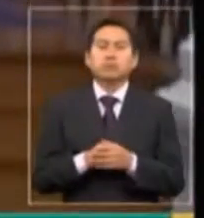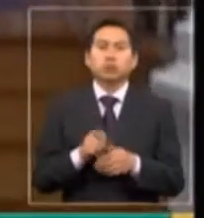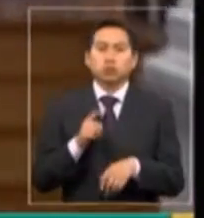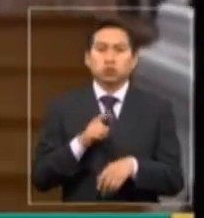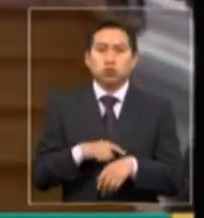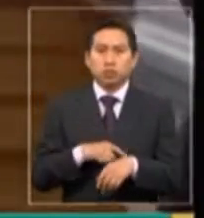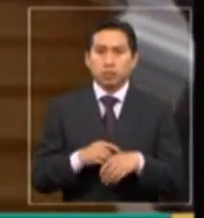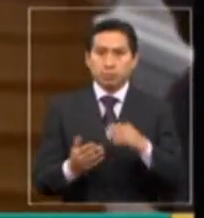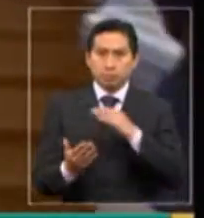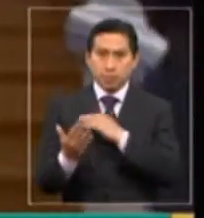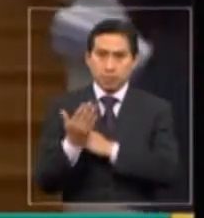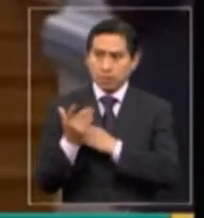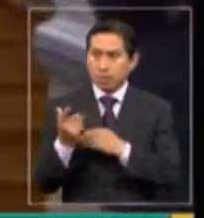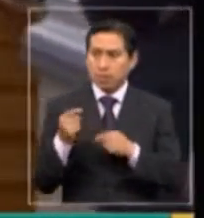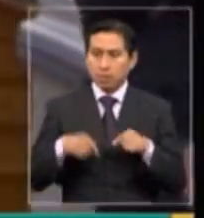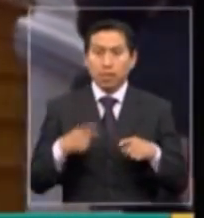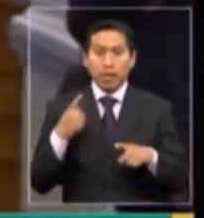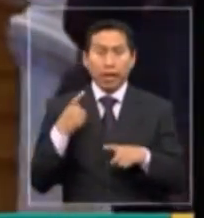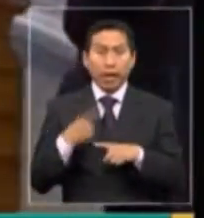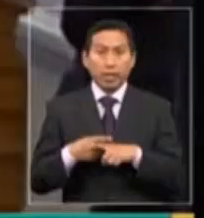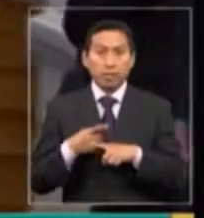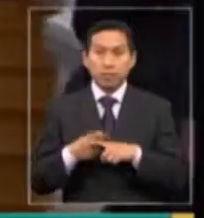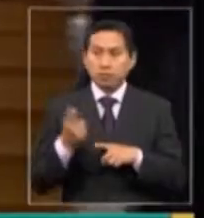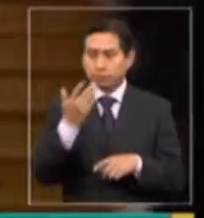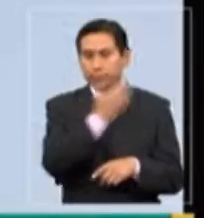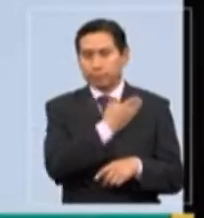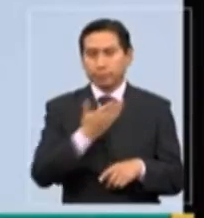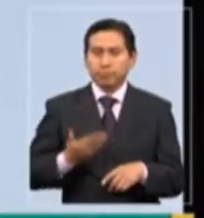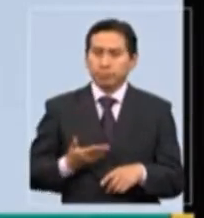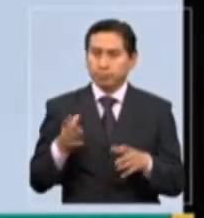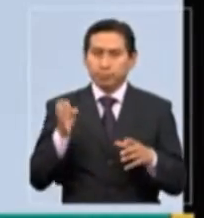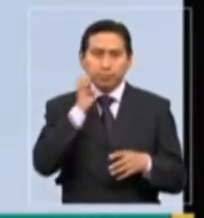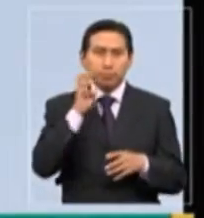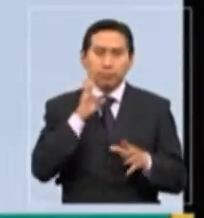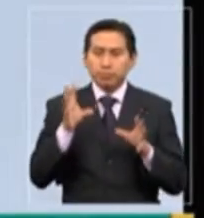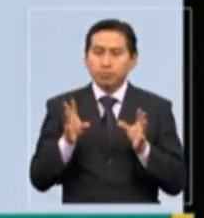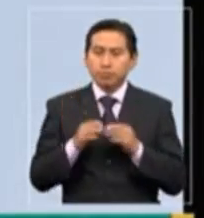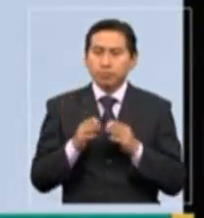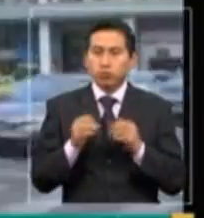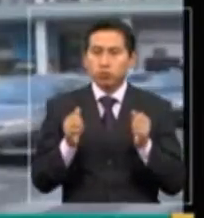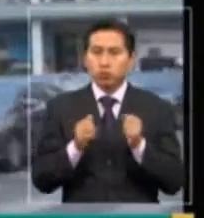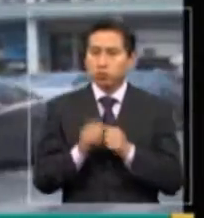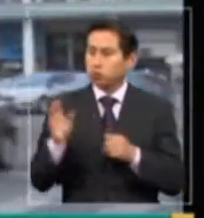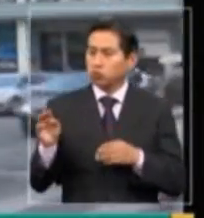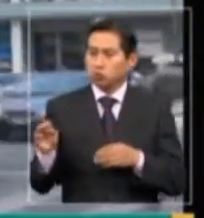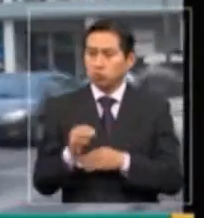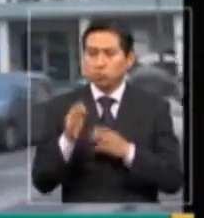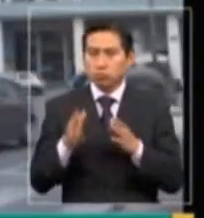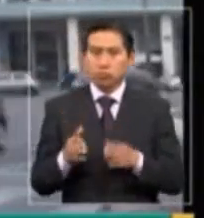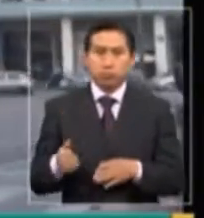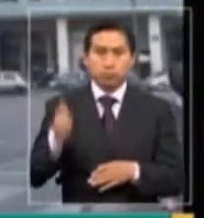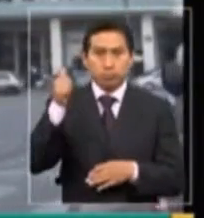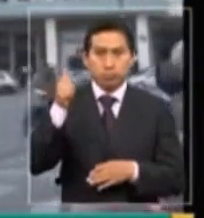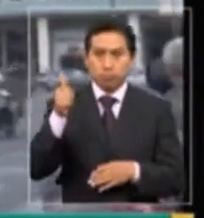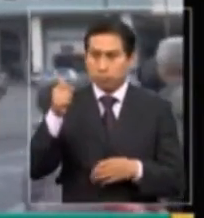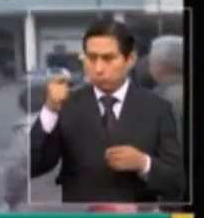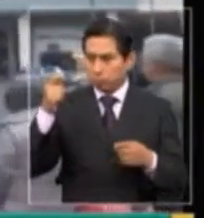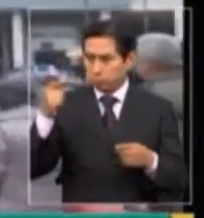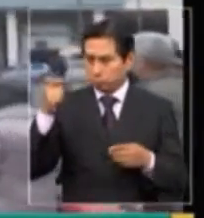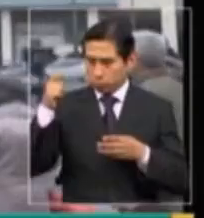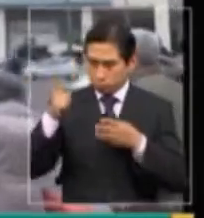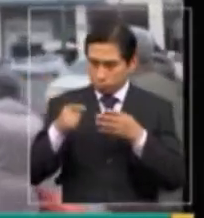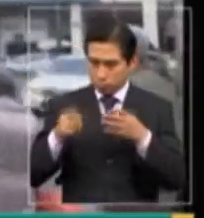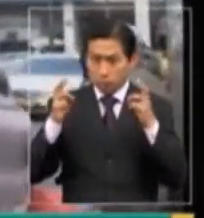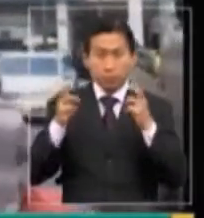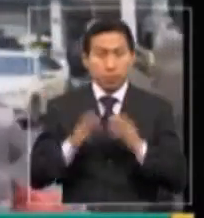horas de la mañana en Grecia, el presidente se reunirá con el primer ministro Alexis Tsipras, con quien van a abordar temas de